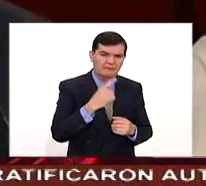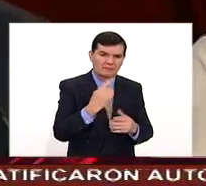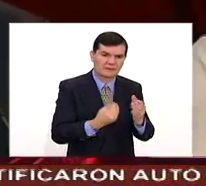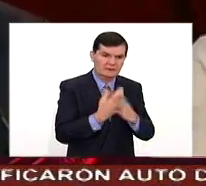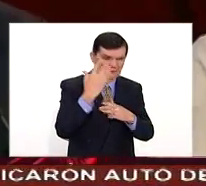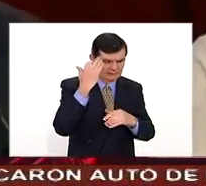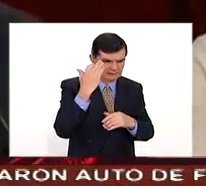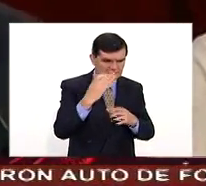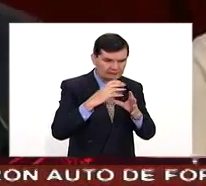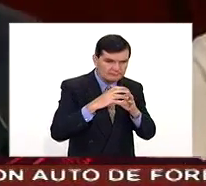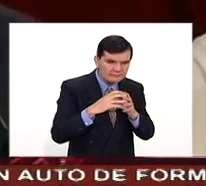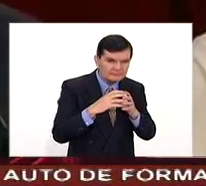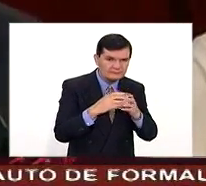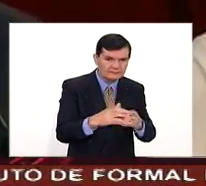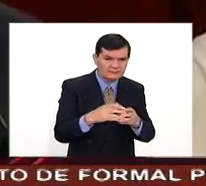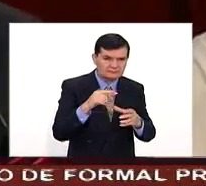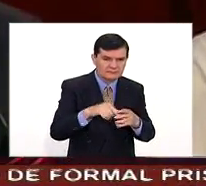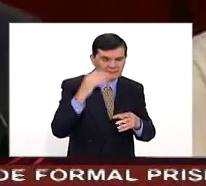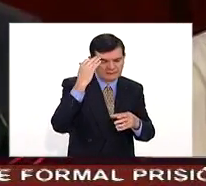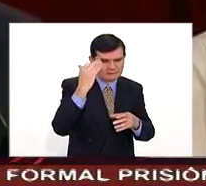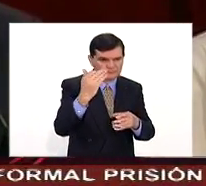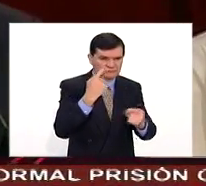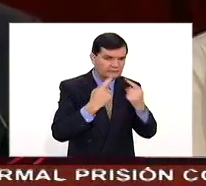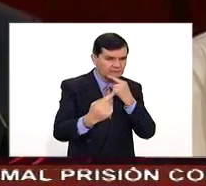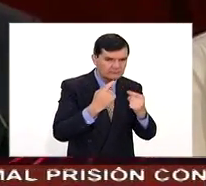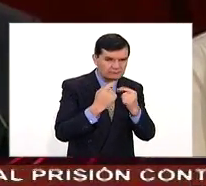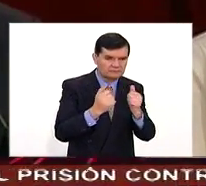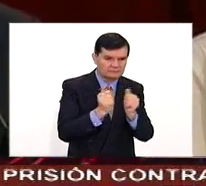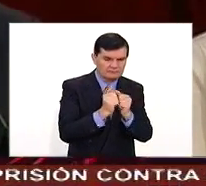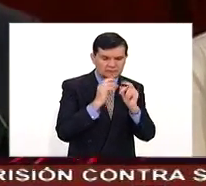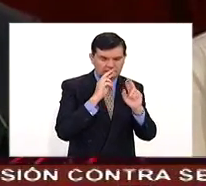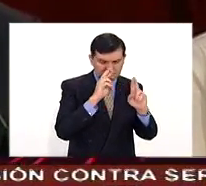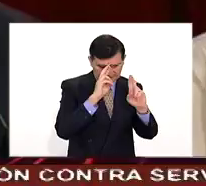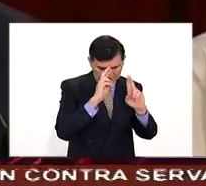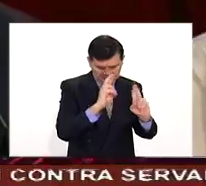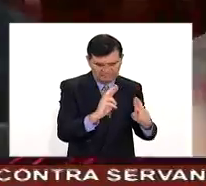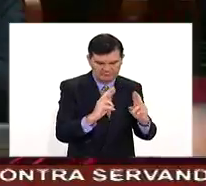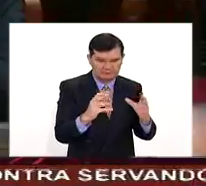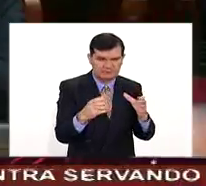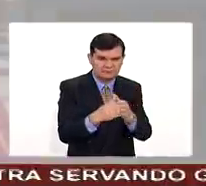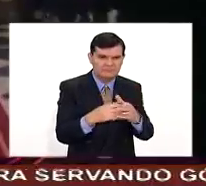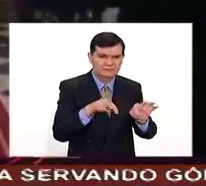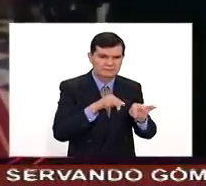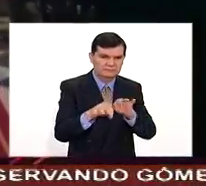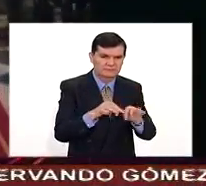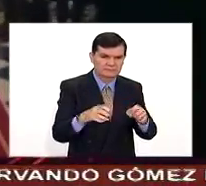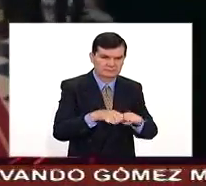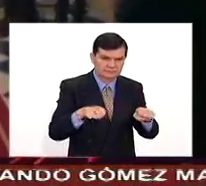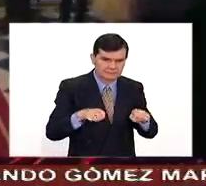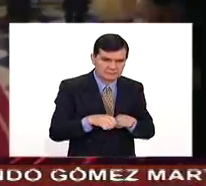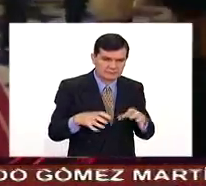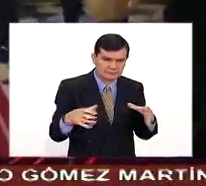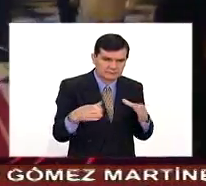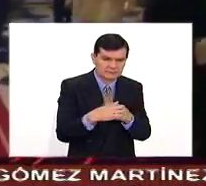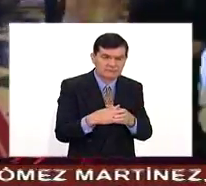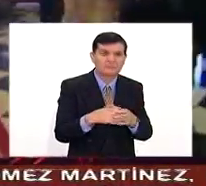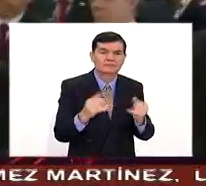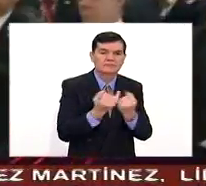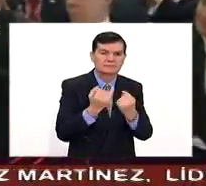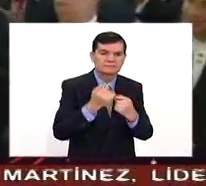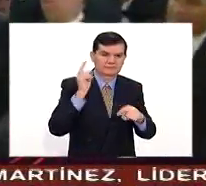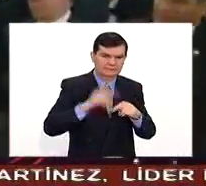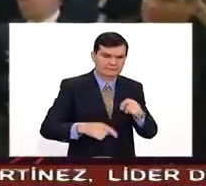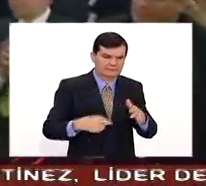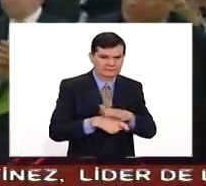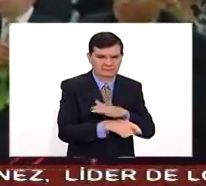nuevo, el tiempo del diálogo, del respeto y del trabajo en equipo. También se comprometió a luchar contra